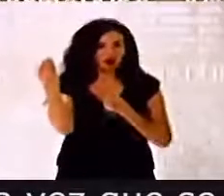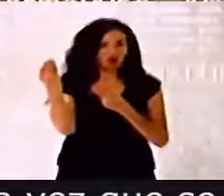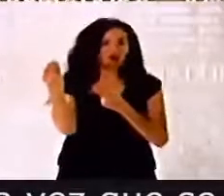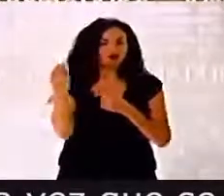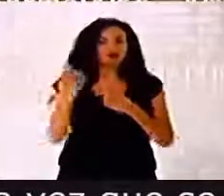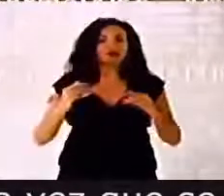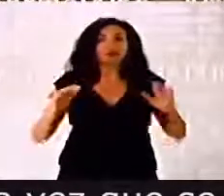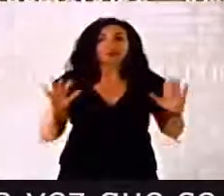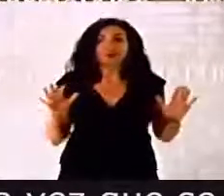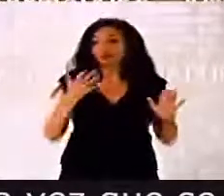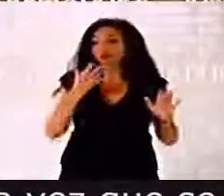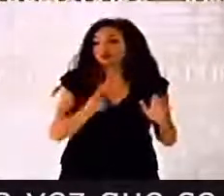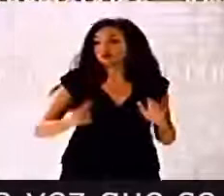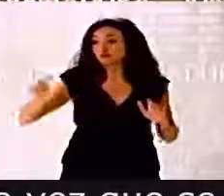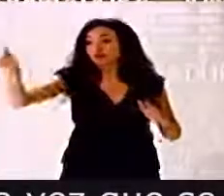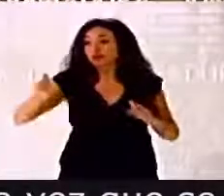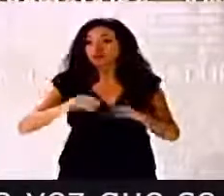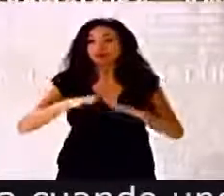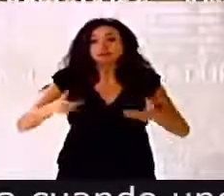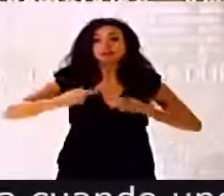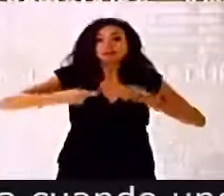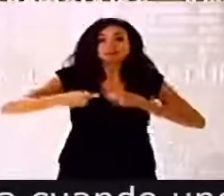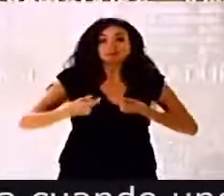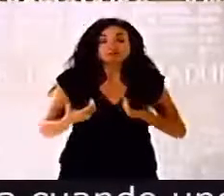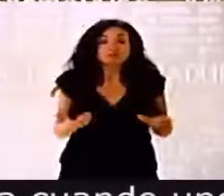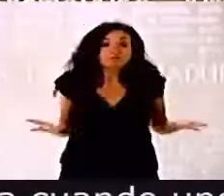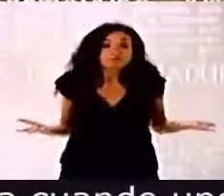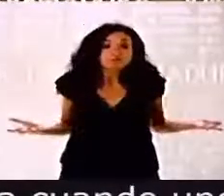cuando uno se levanta a la mesa negociadora,